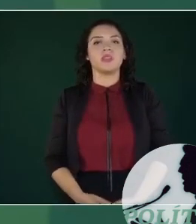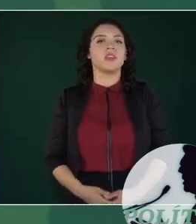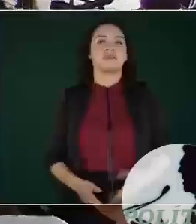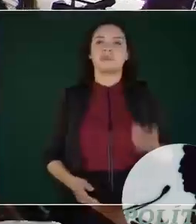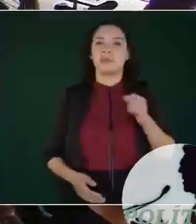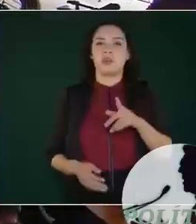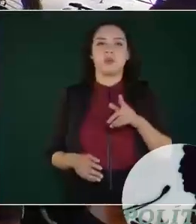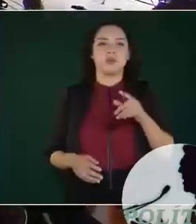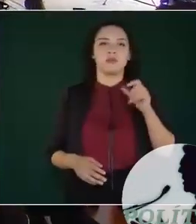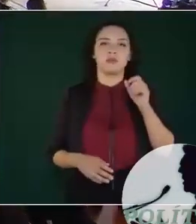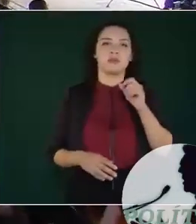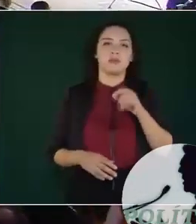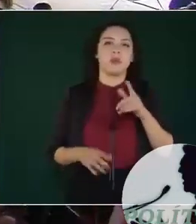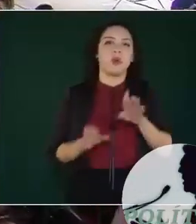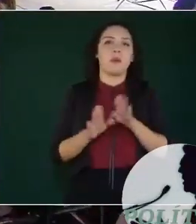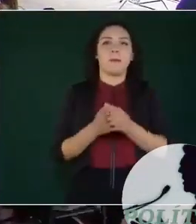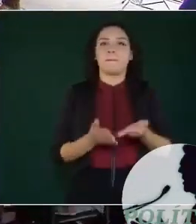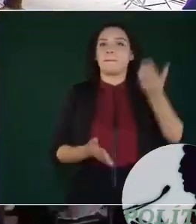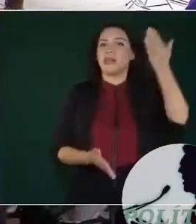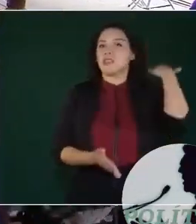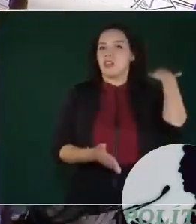dolorosos del pasado.